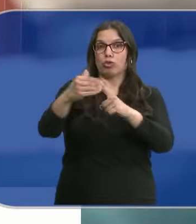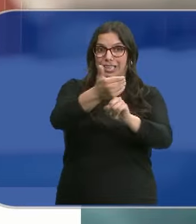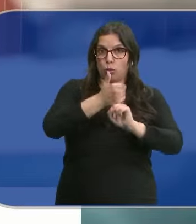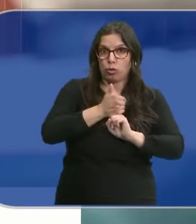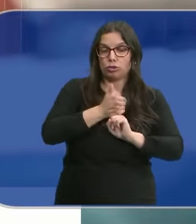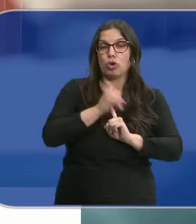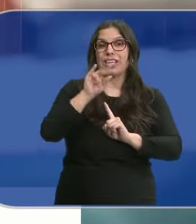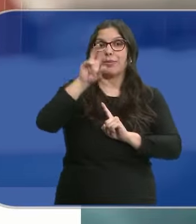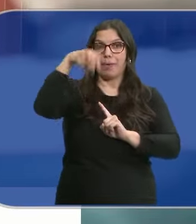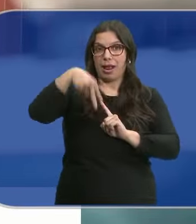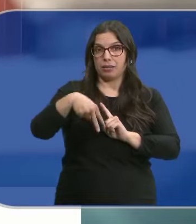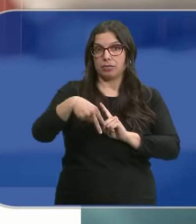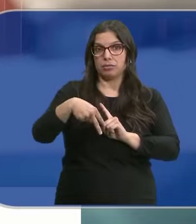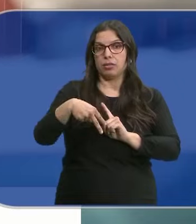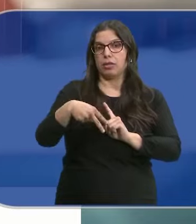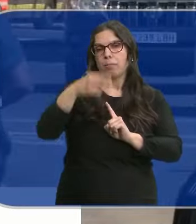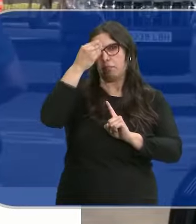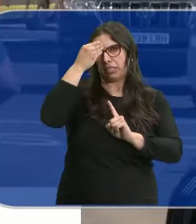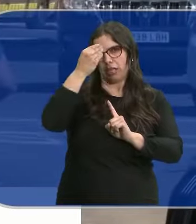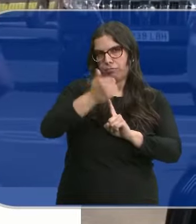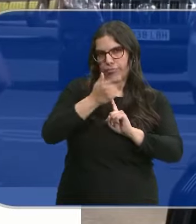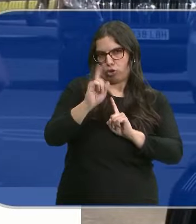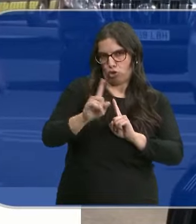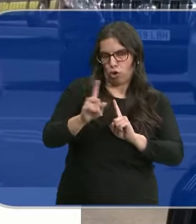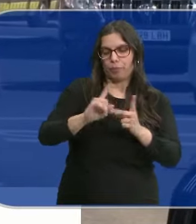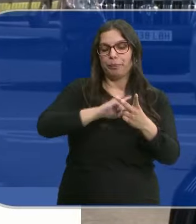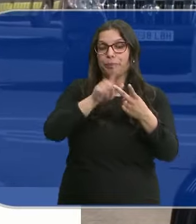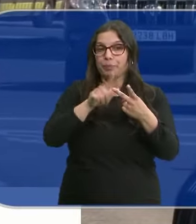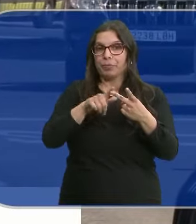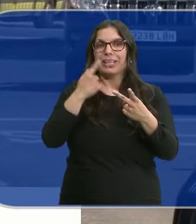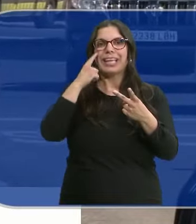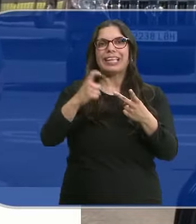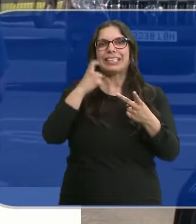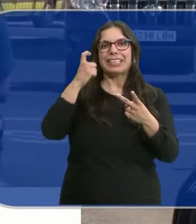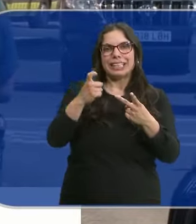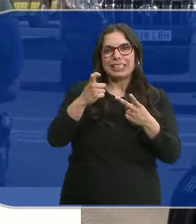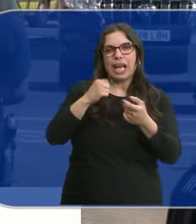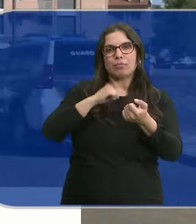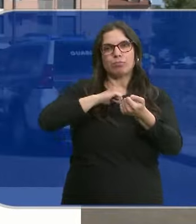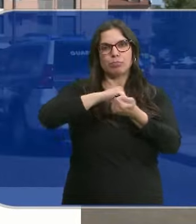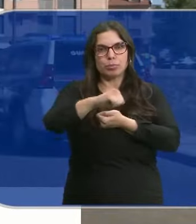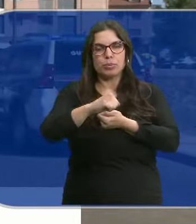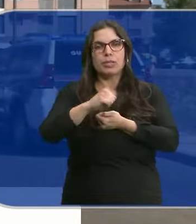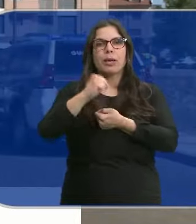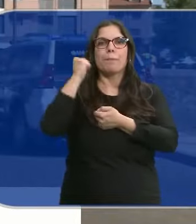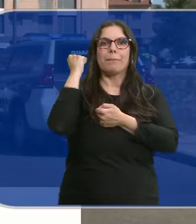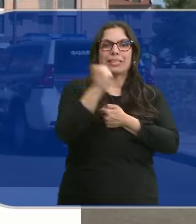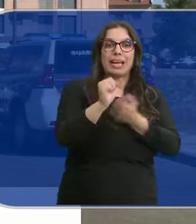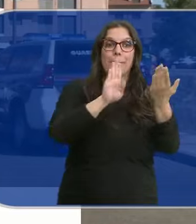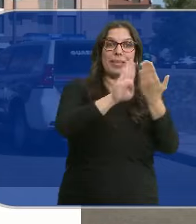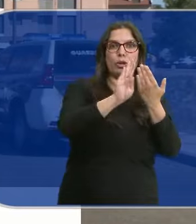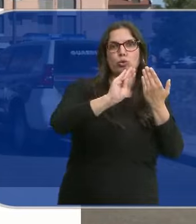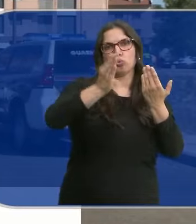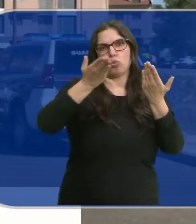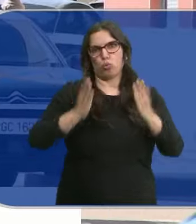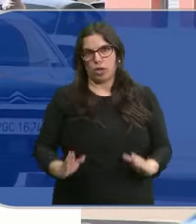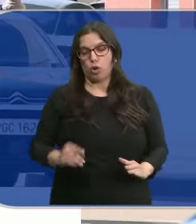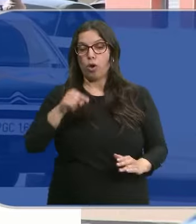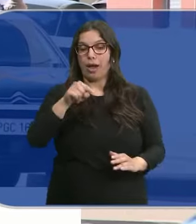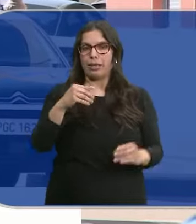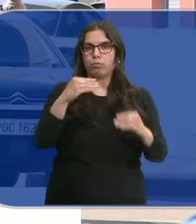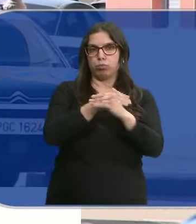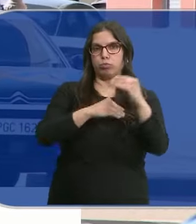secuestro de Iván, que no fue tomado como rehén, y el segundo es el de la tentativa de asesinato de Aitor, del hijo de Dionisio. Esto hay